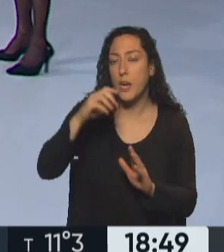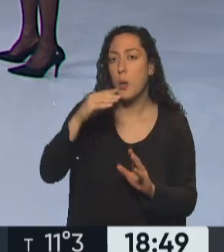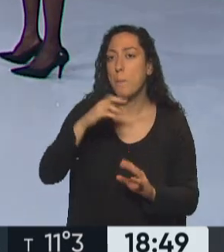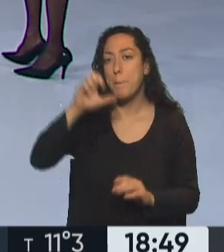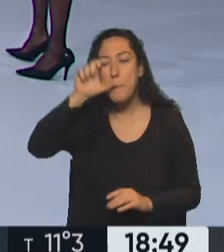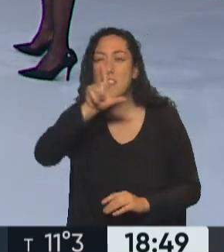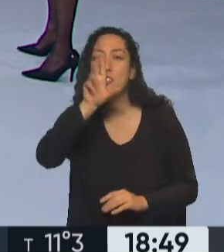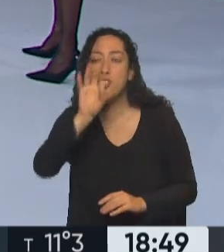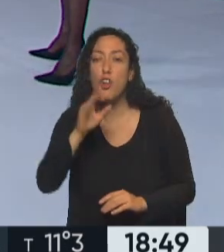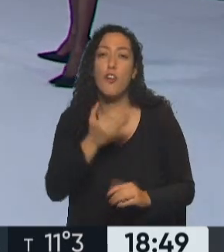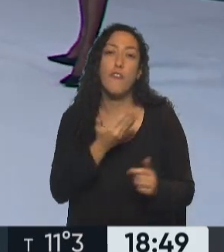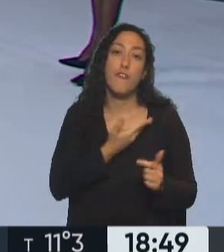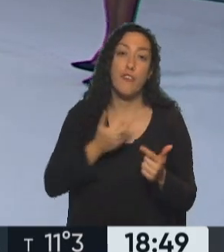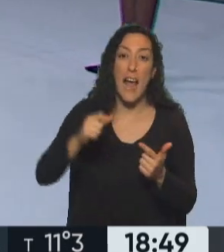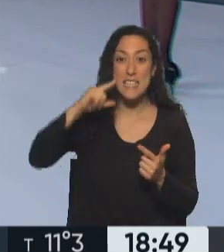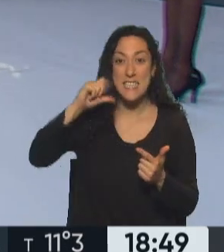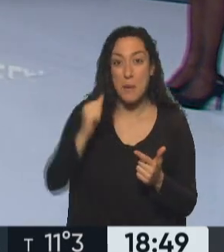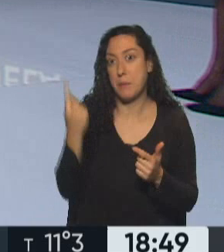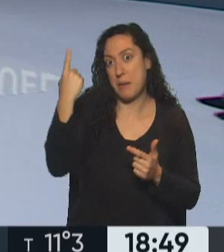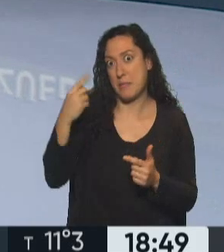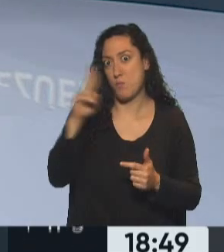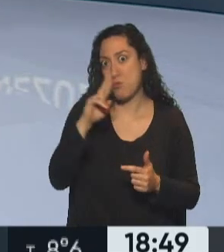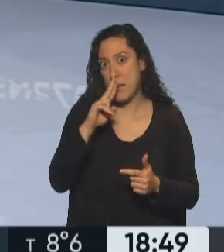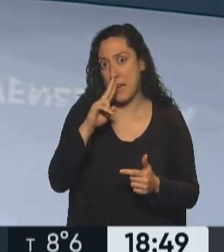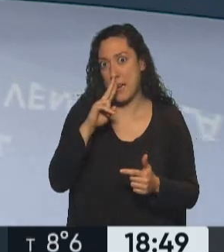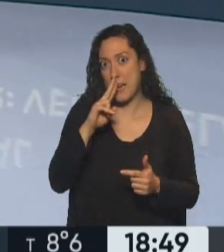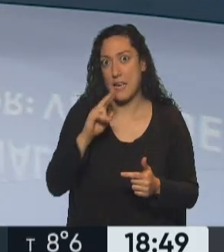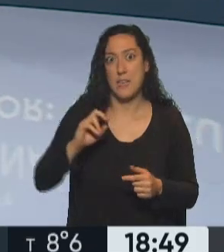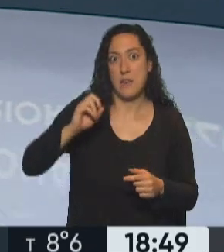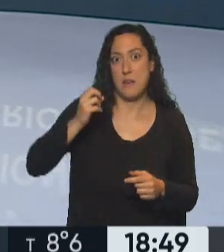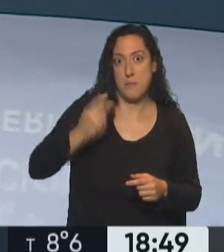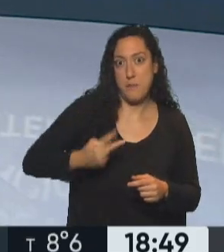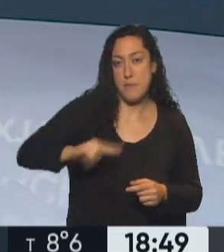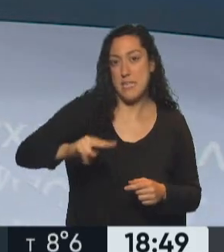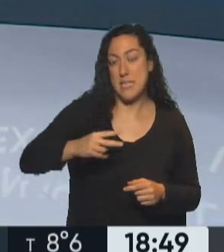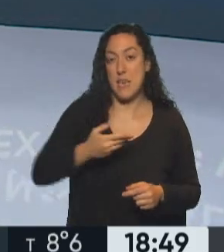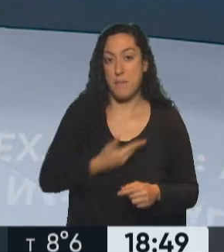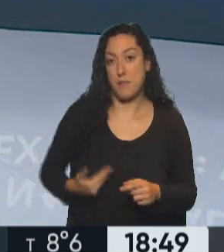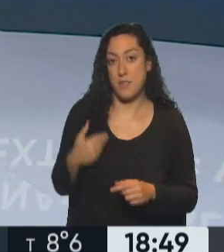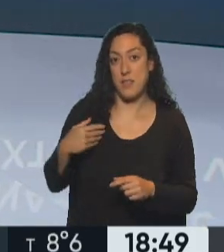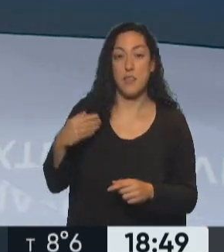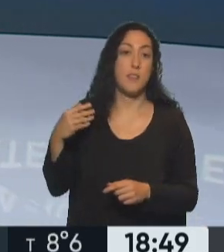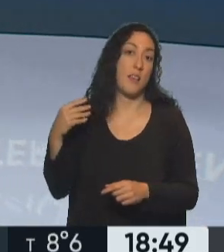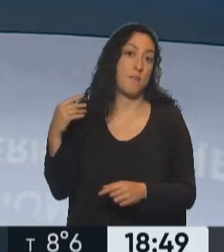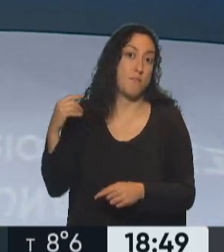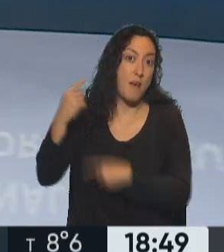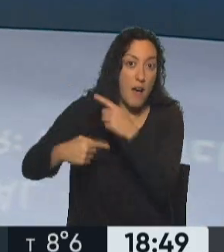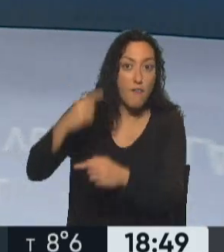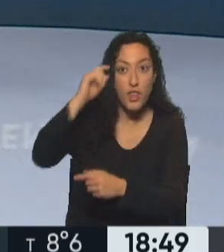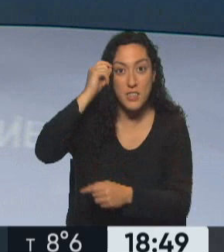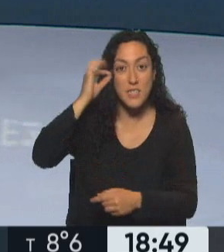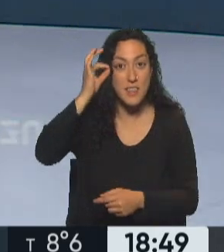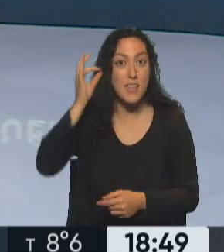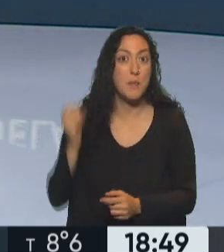y Francia Márquez, la primera mujer afrodescendiente en llegar a ese cargo. Decía reforma tributaria y es interesante porque